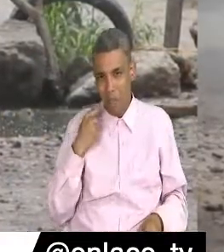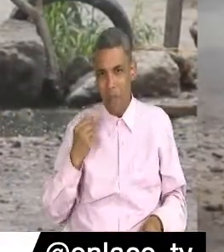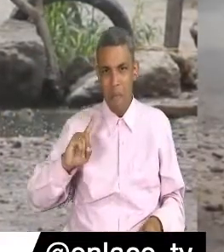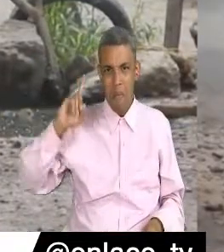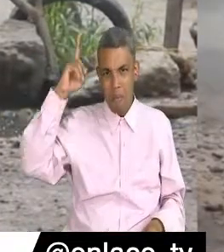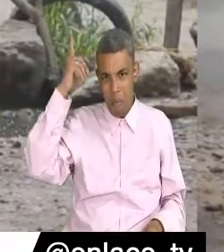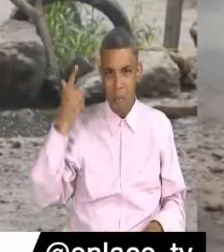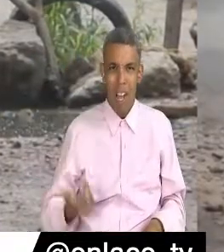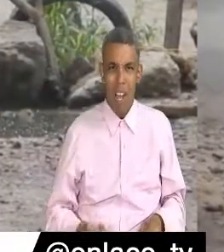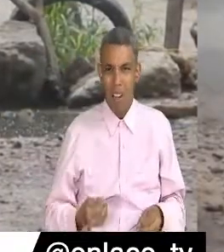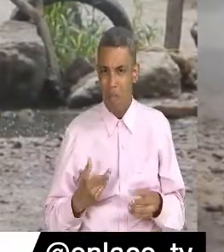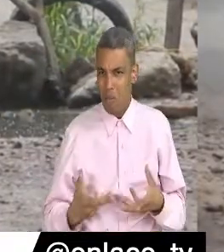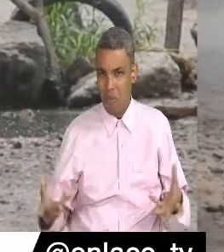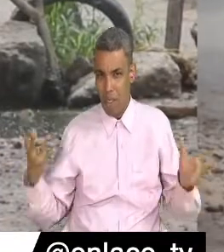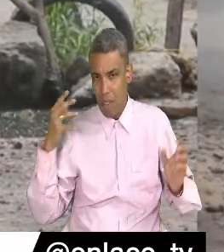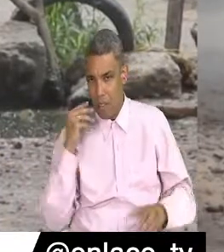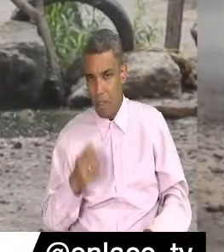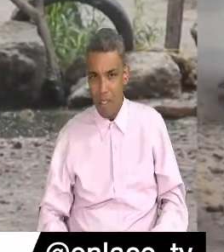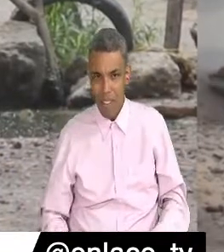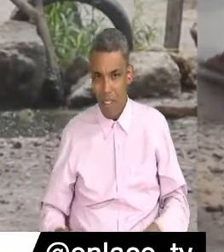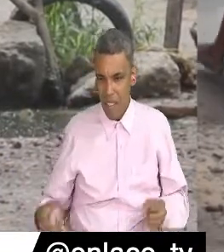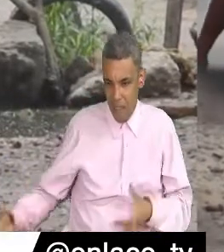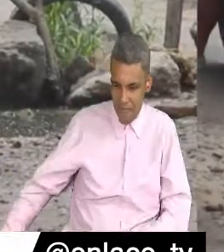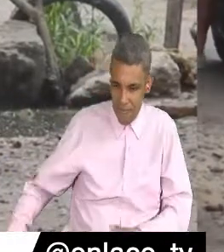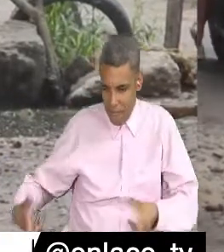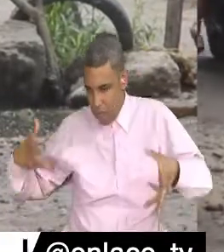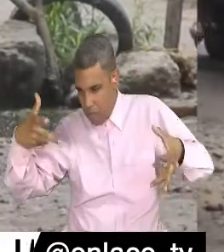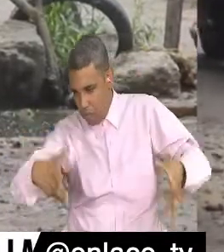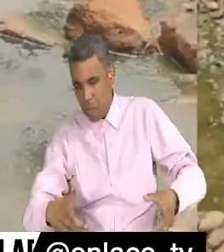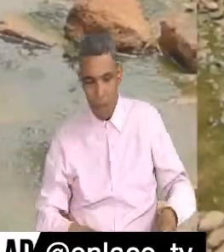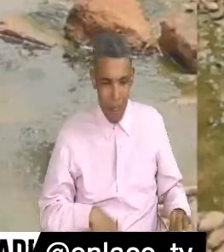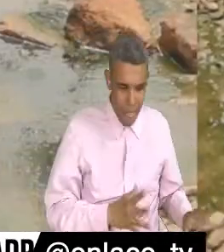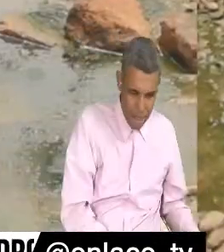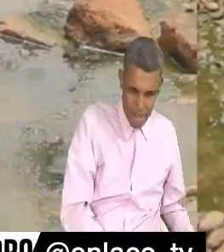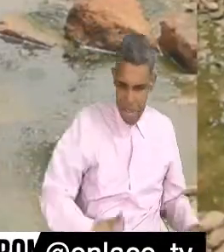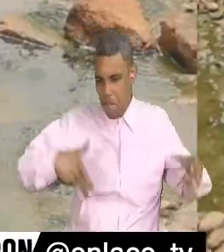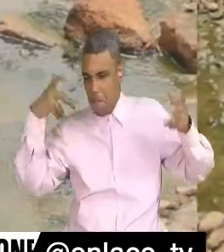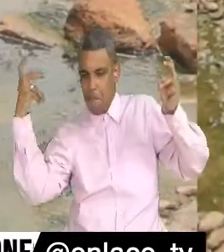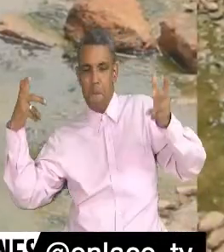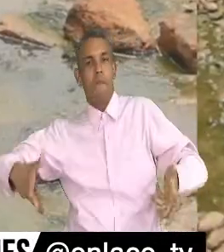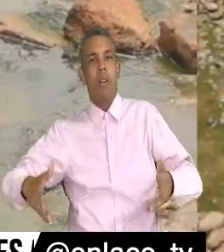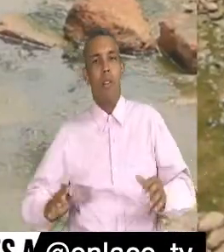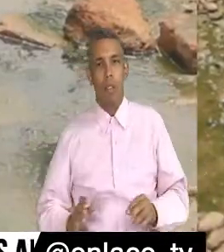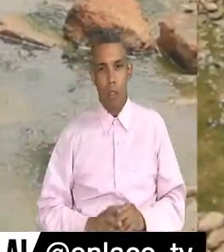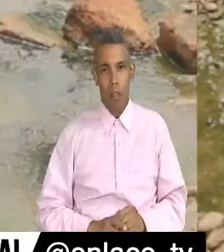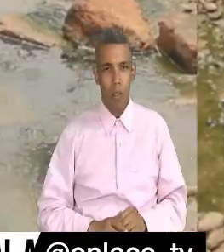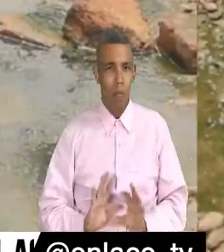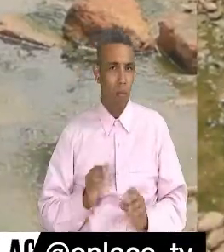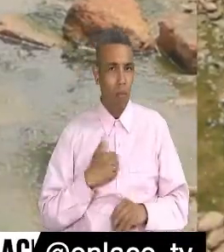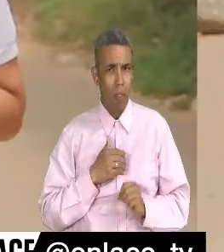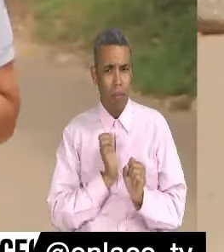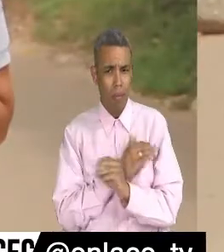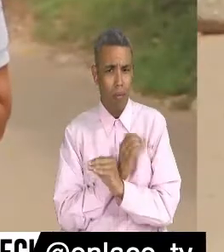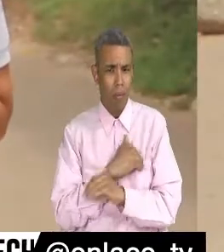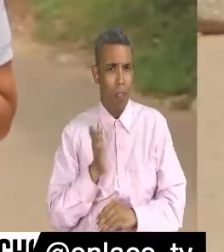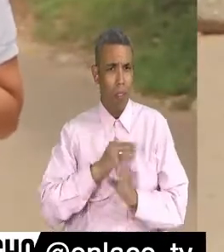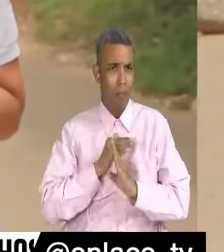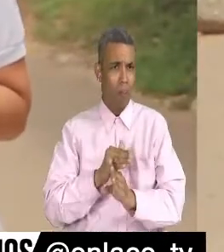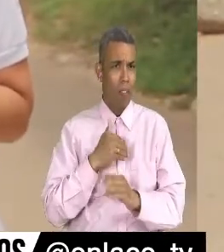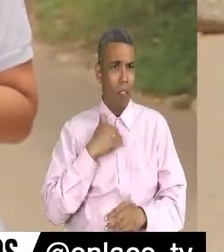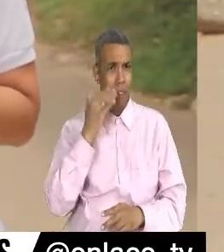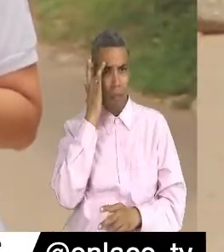palos y vidrios porque los habitantes aseguran que es la única oportunidad que tienen para llamar la atención de las autoridades competentes para que este